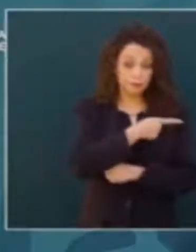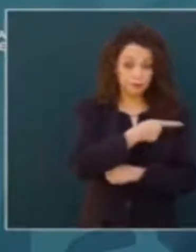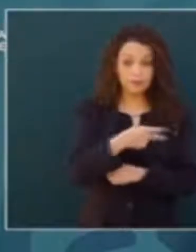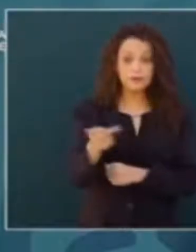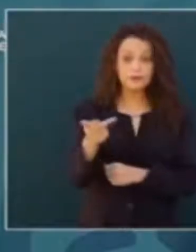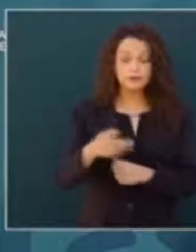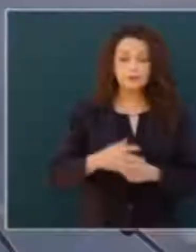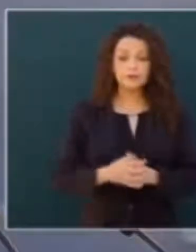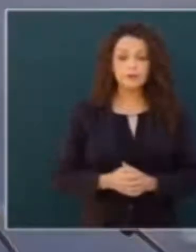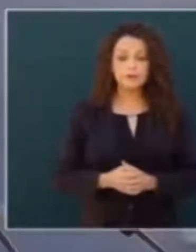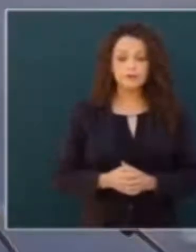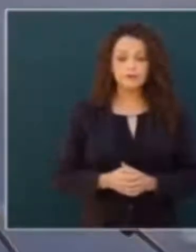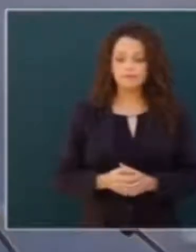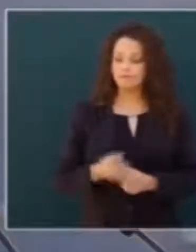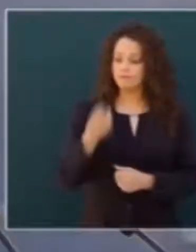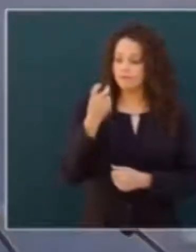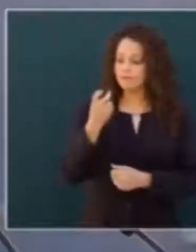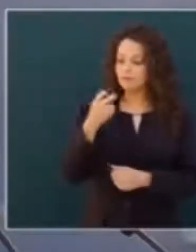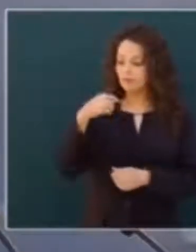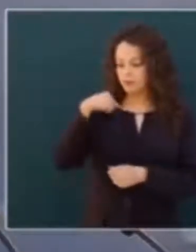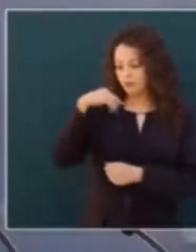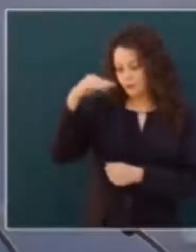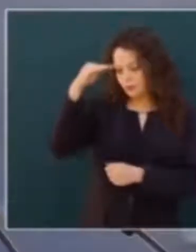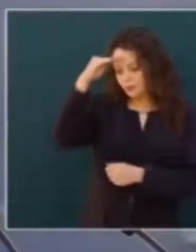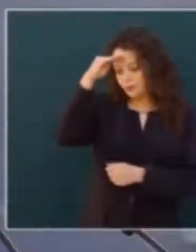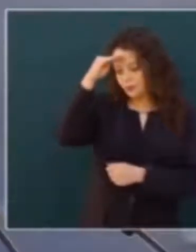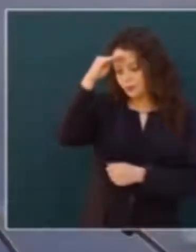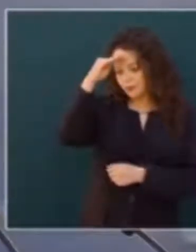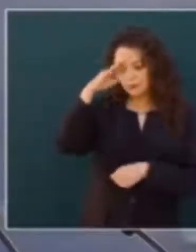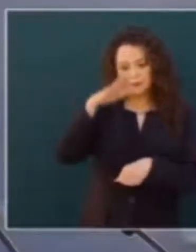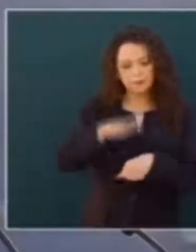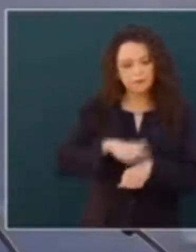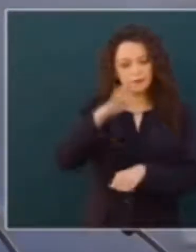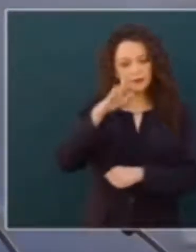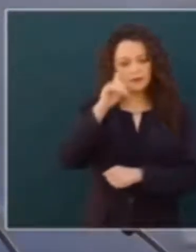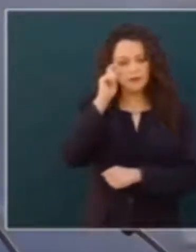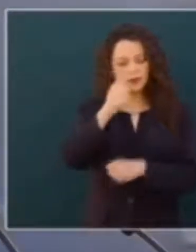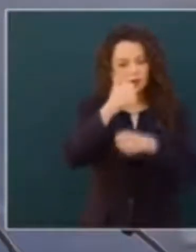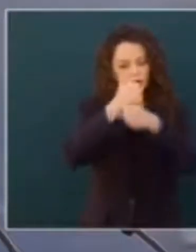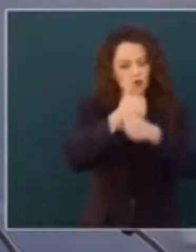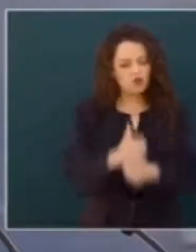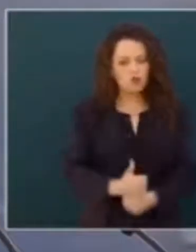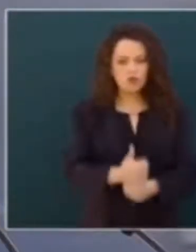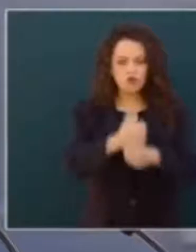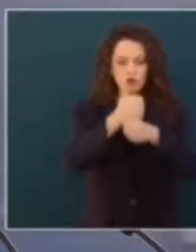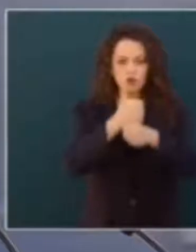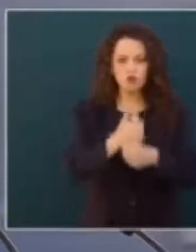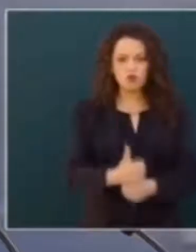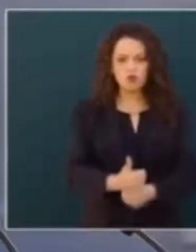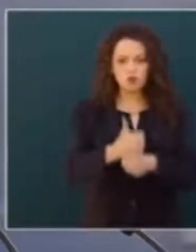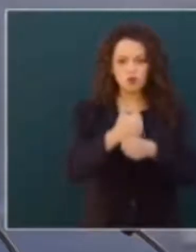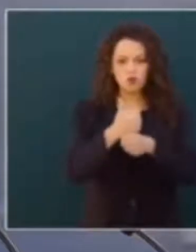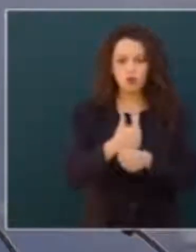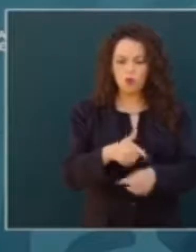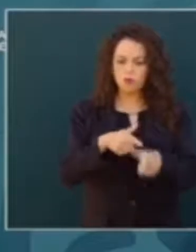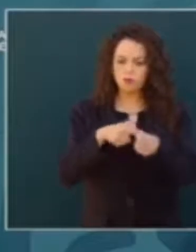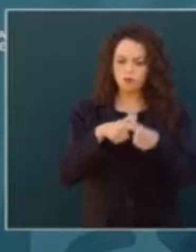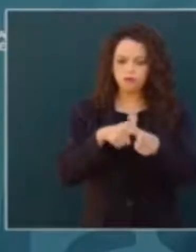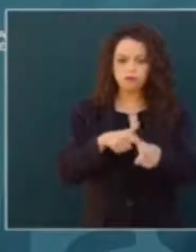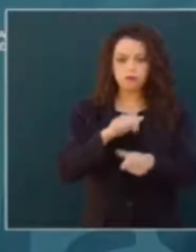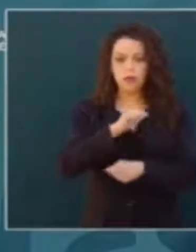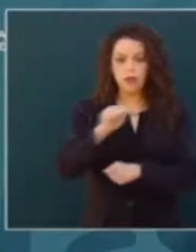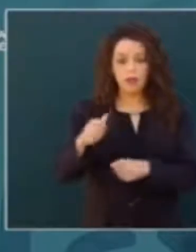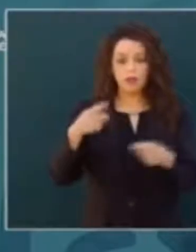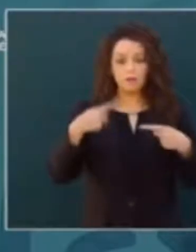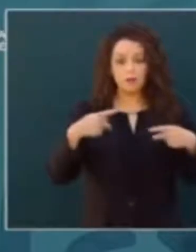Entonces pienso más en la tragedia interminable de nuestro propio pueblo.